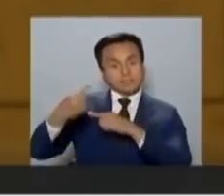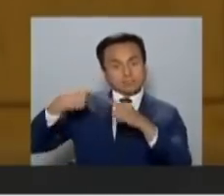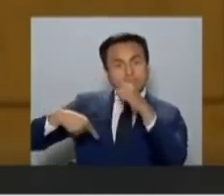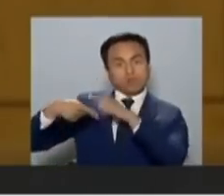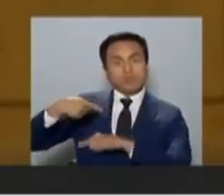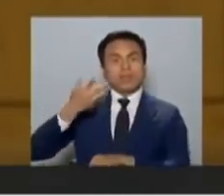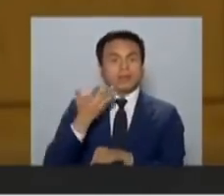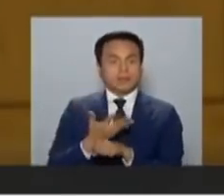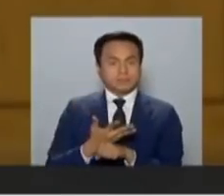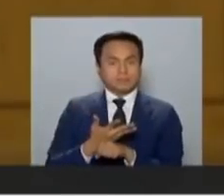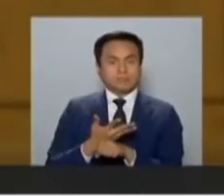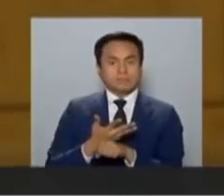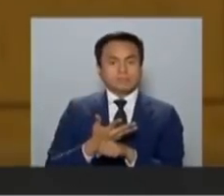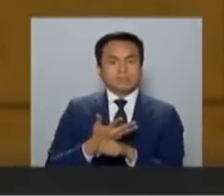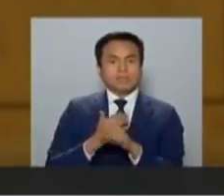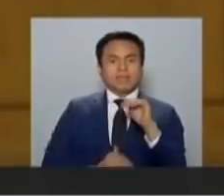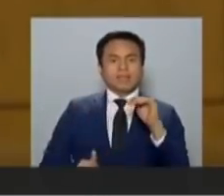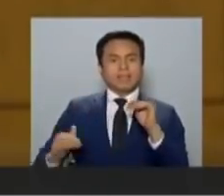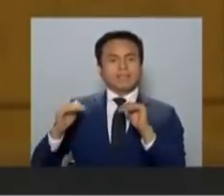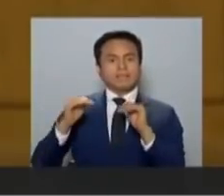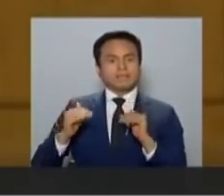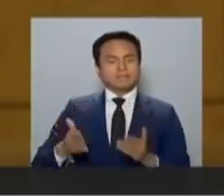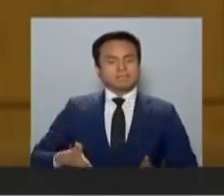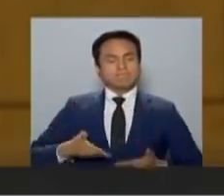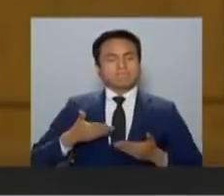en avanzar hacia una solución.